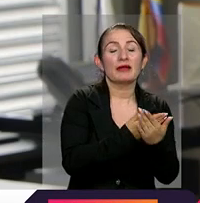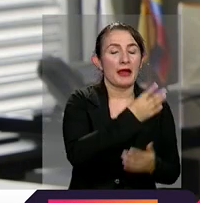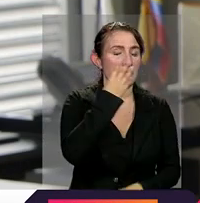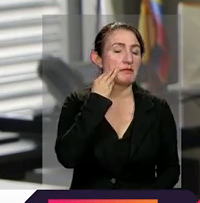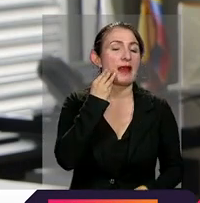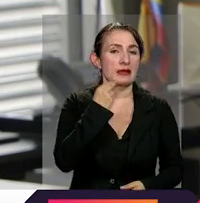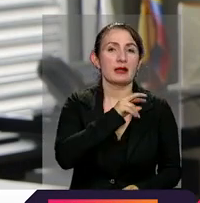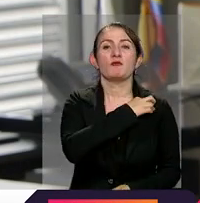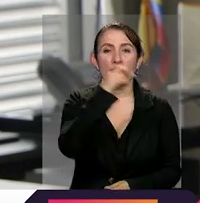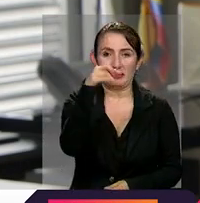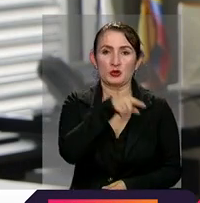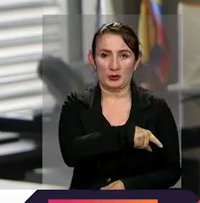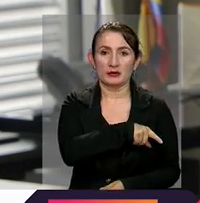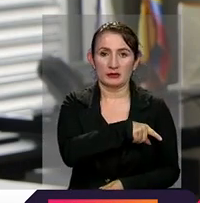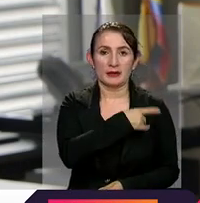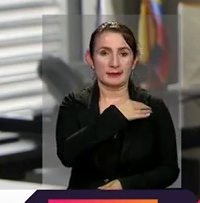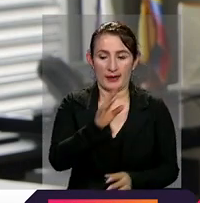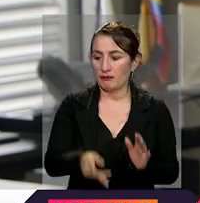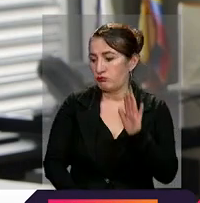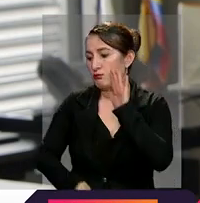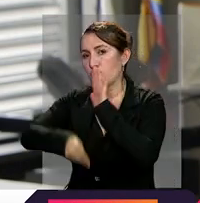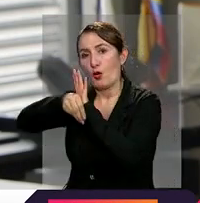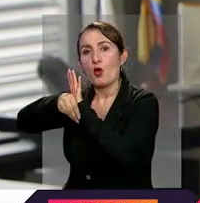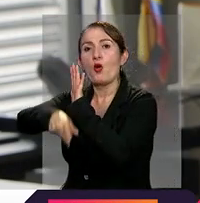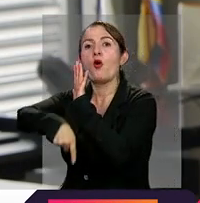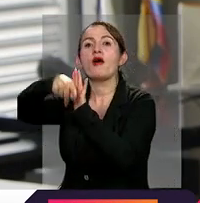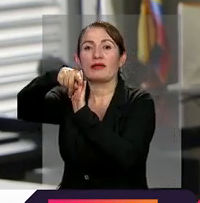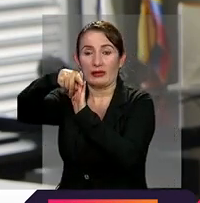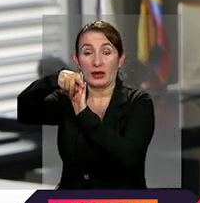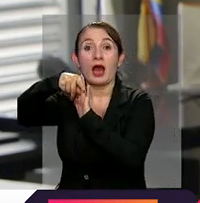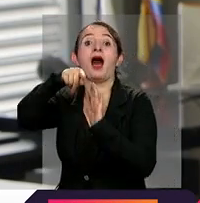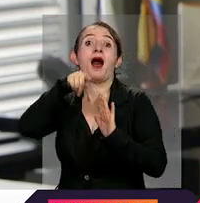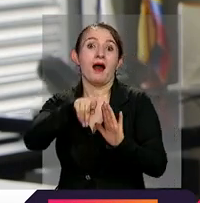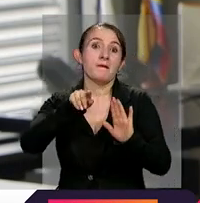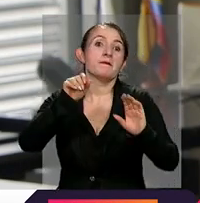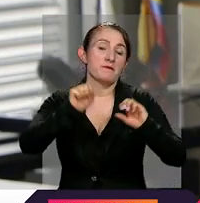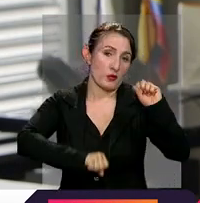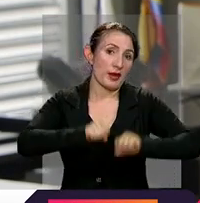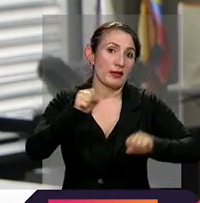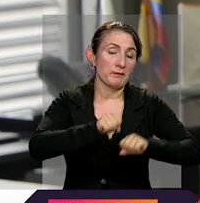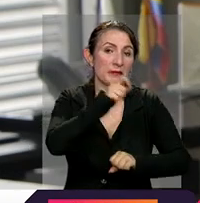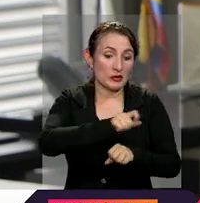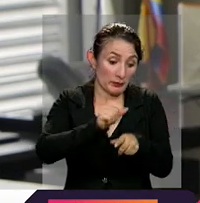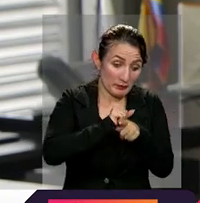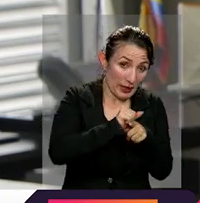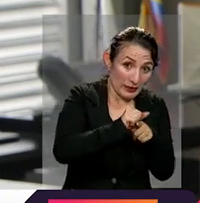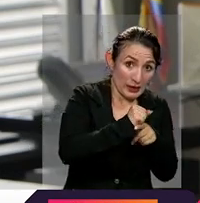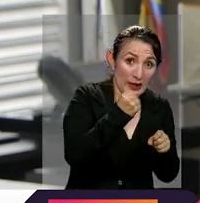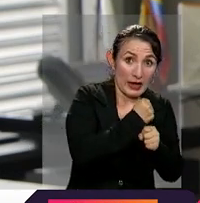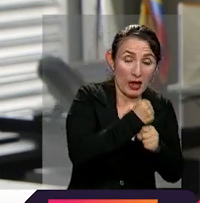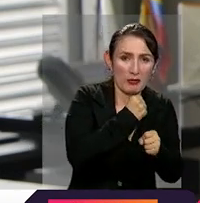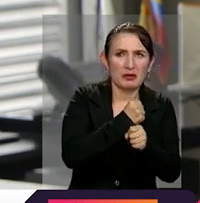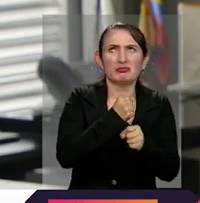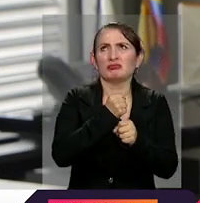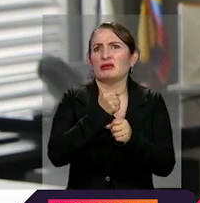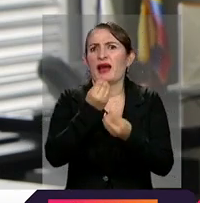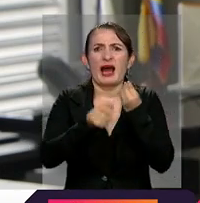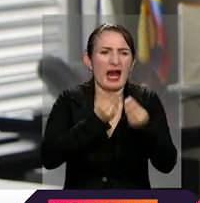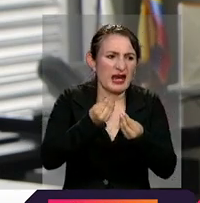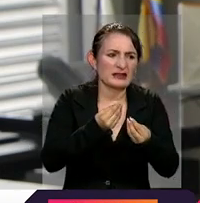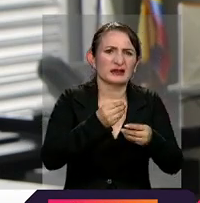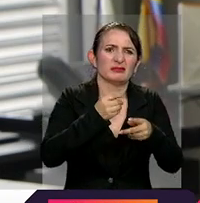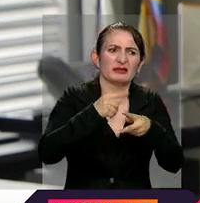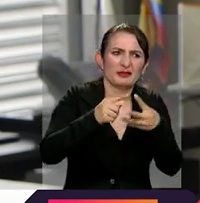experiencia profesional para la hoja de vida. De esta manera, las prácticas laborales, pasantías,